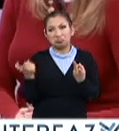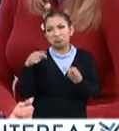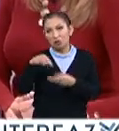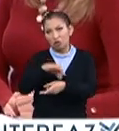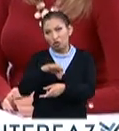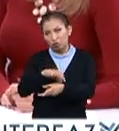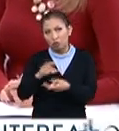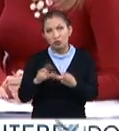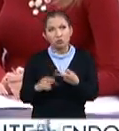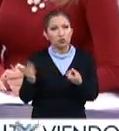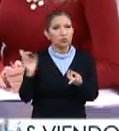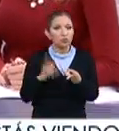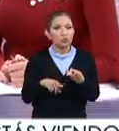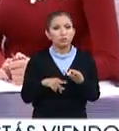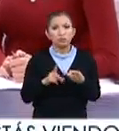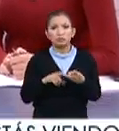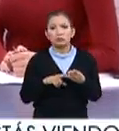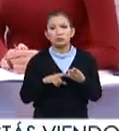parte médica,